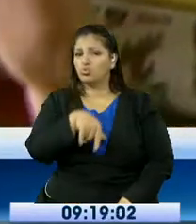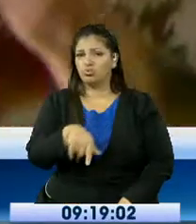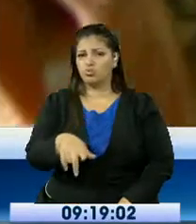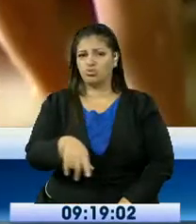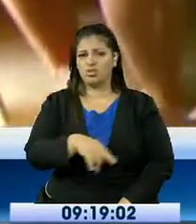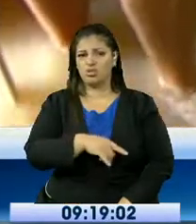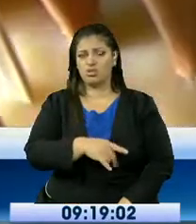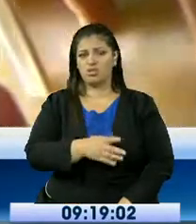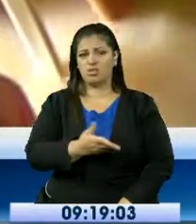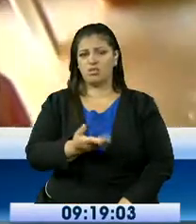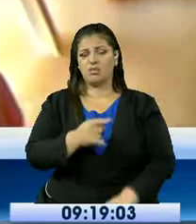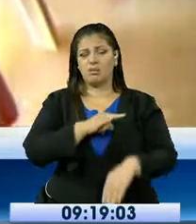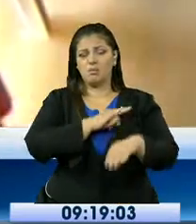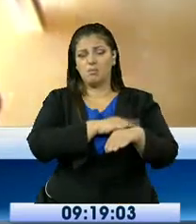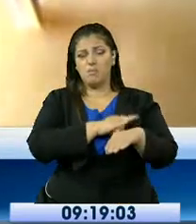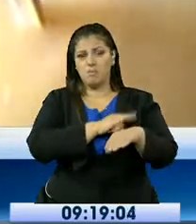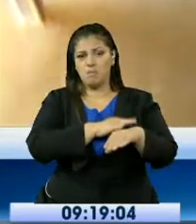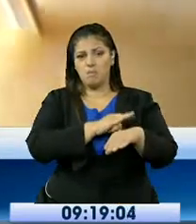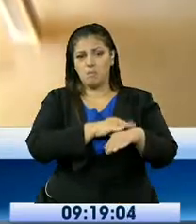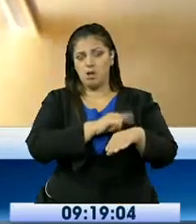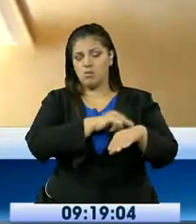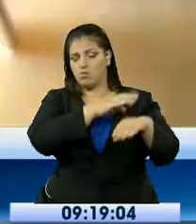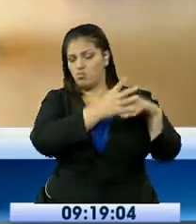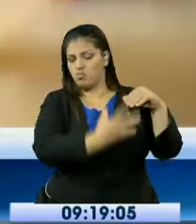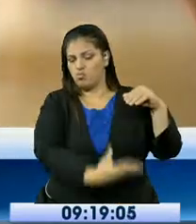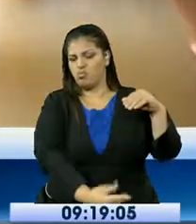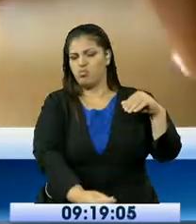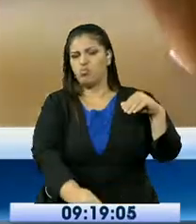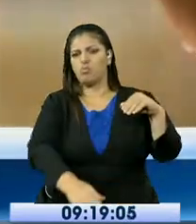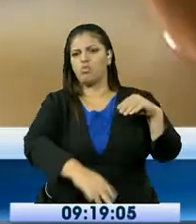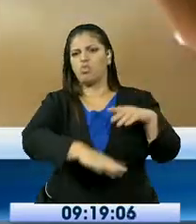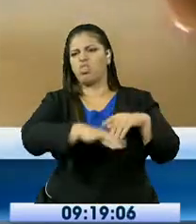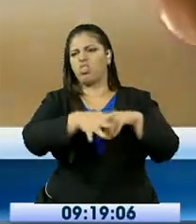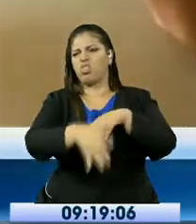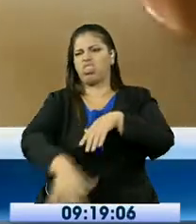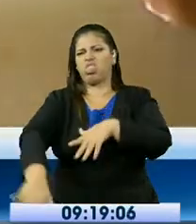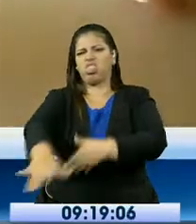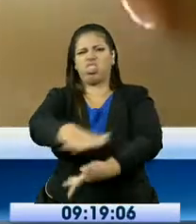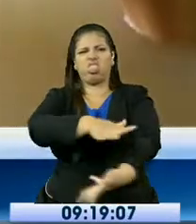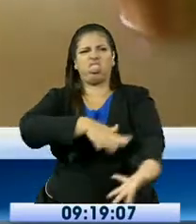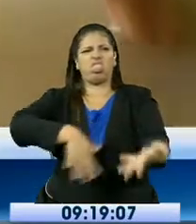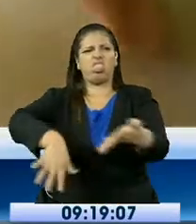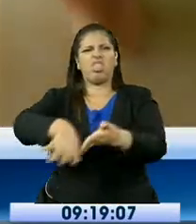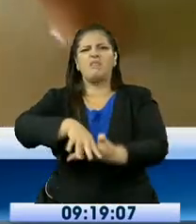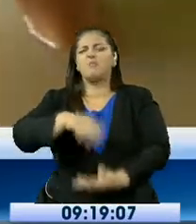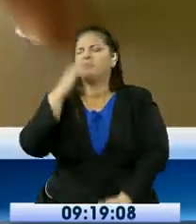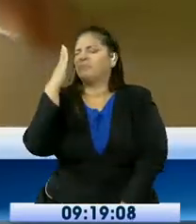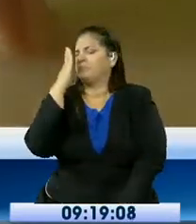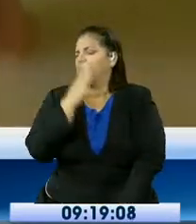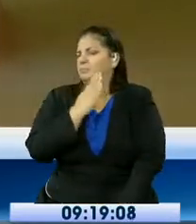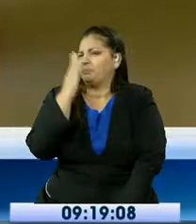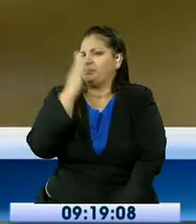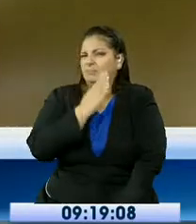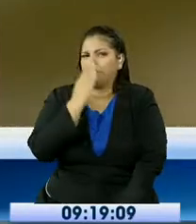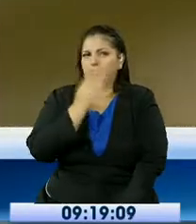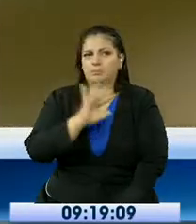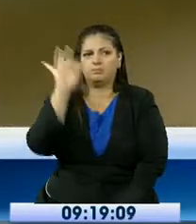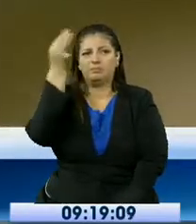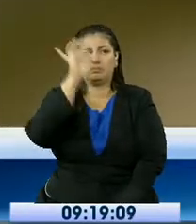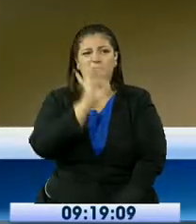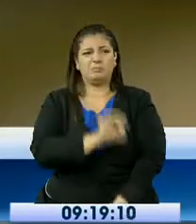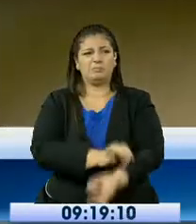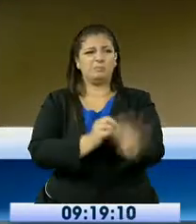pozos sépticos, sucio, y esta agua pesta horrible, y de paso que mucho los mosquitos, la tanta enfermedad,